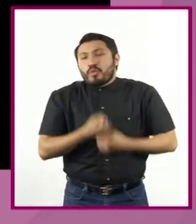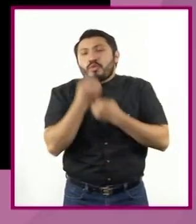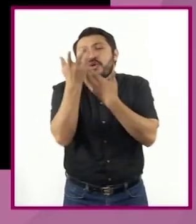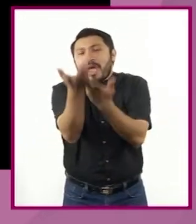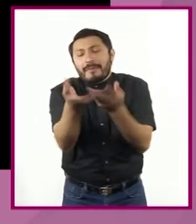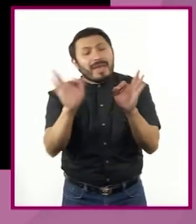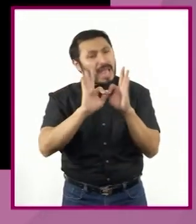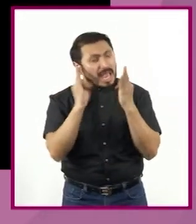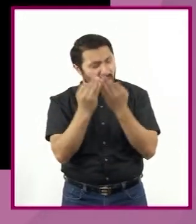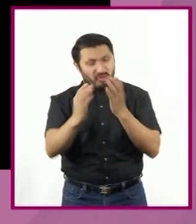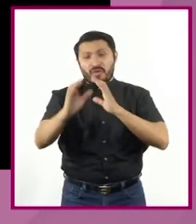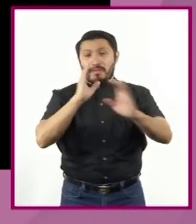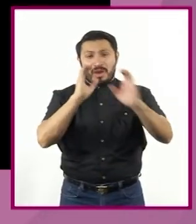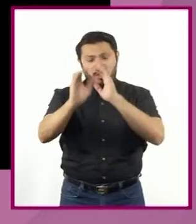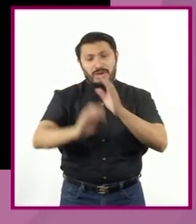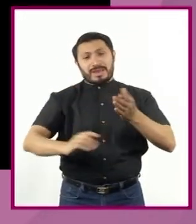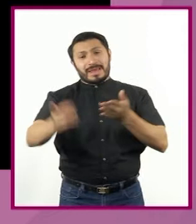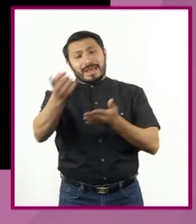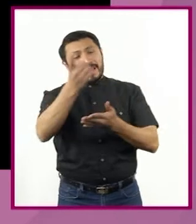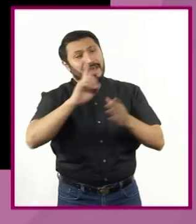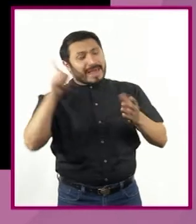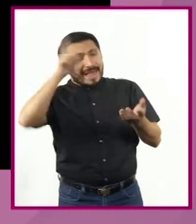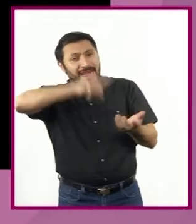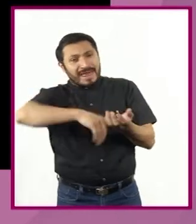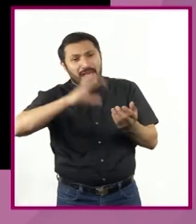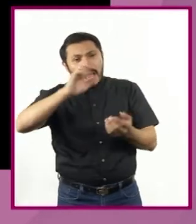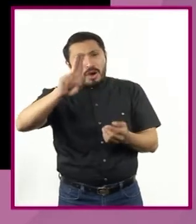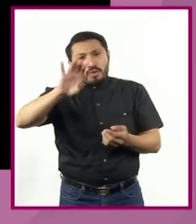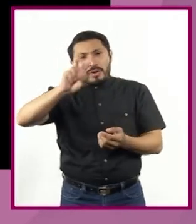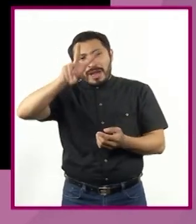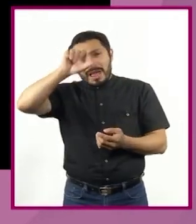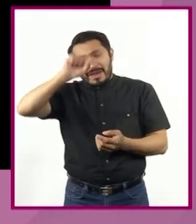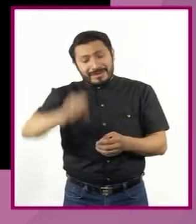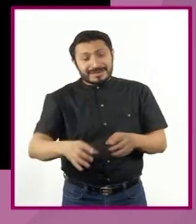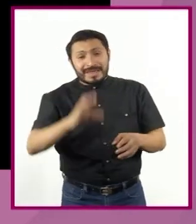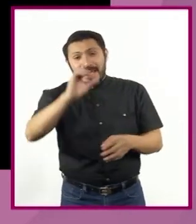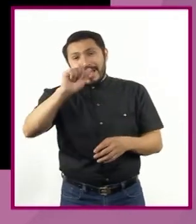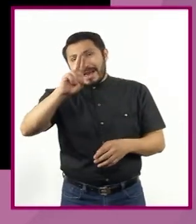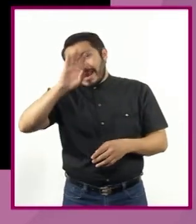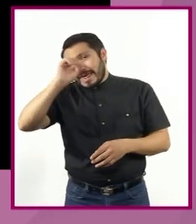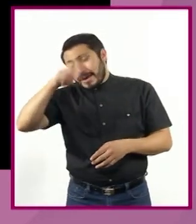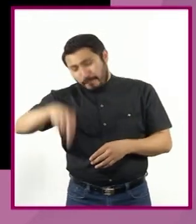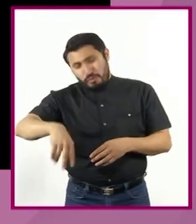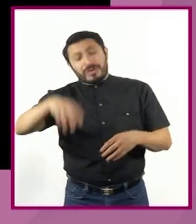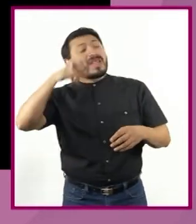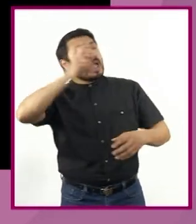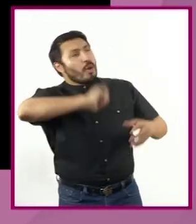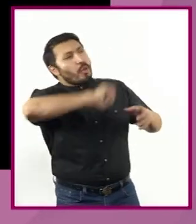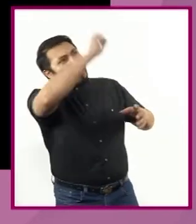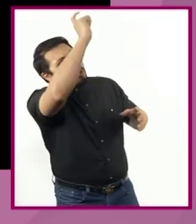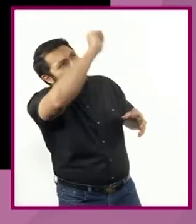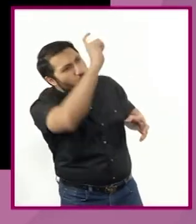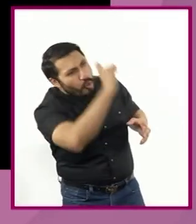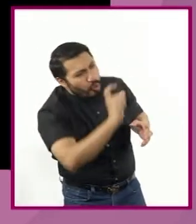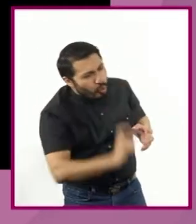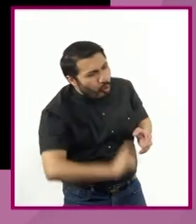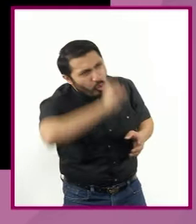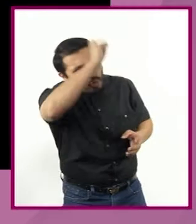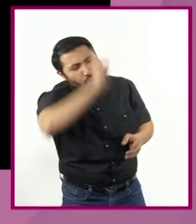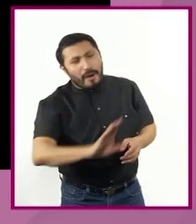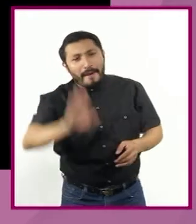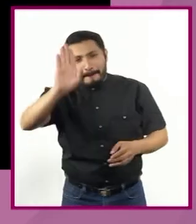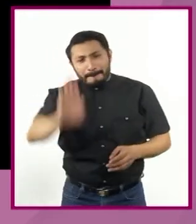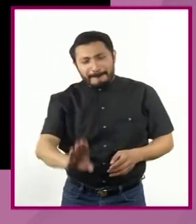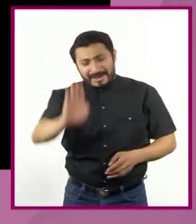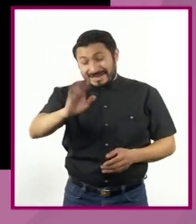comunicación dibujando en las cuevas con el carbón vegetal. Se cree que esta técnica de ilustración